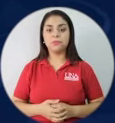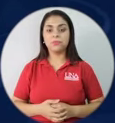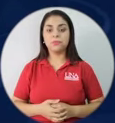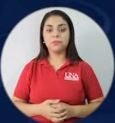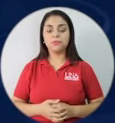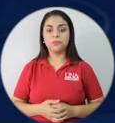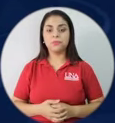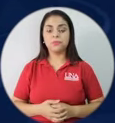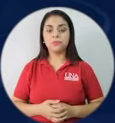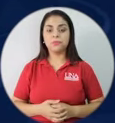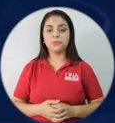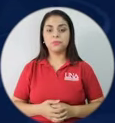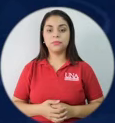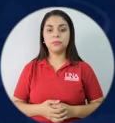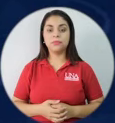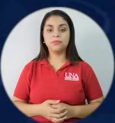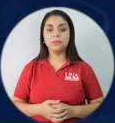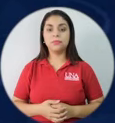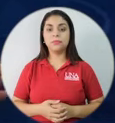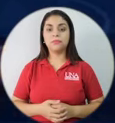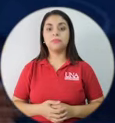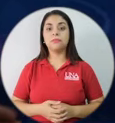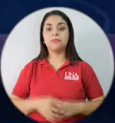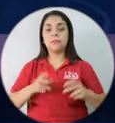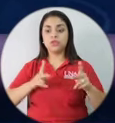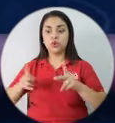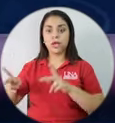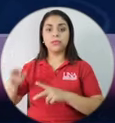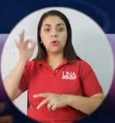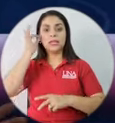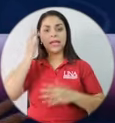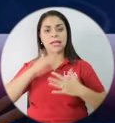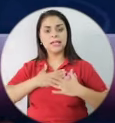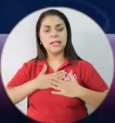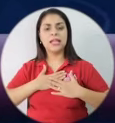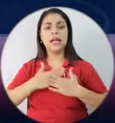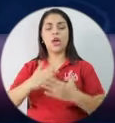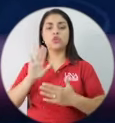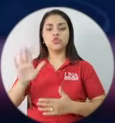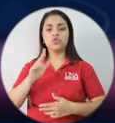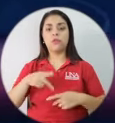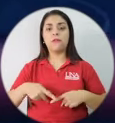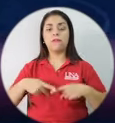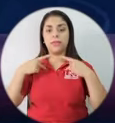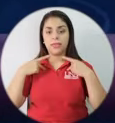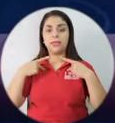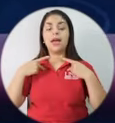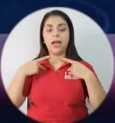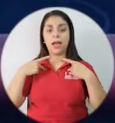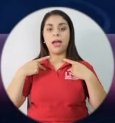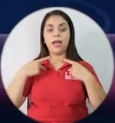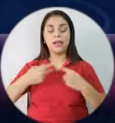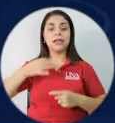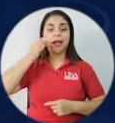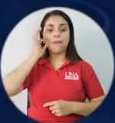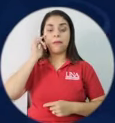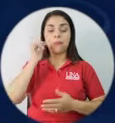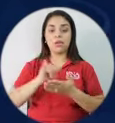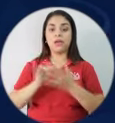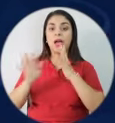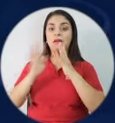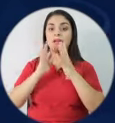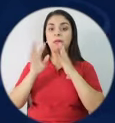el protagonismo de mujeres que han entregado su vida, la historia de sus familias al café es muy importante. Por eso